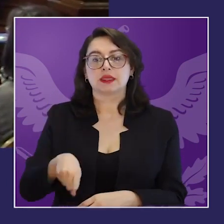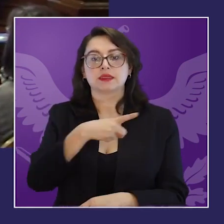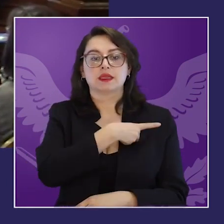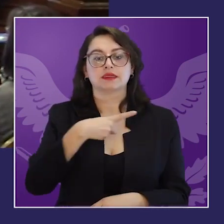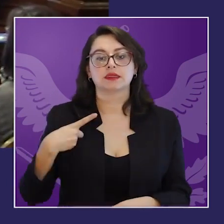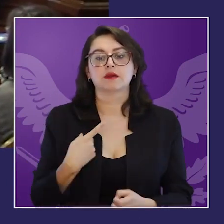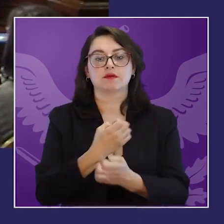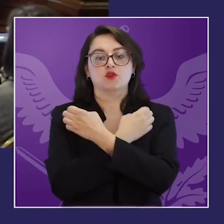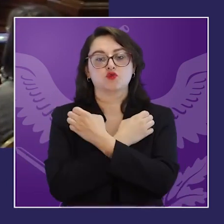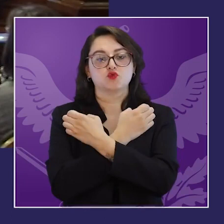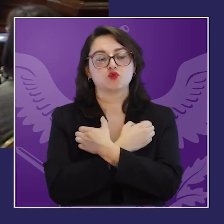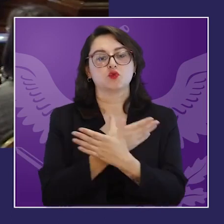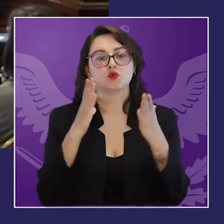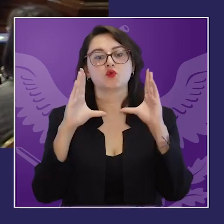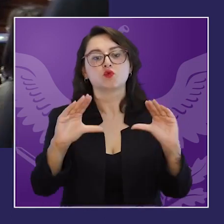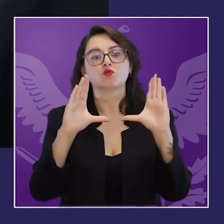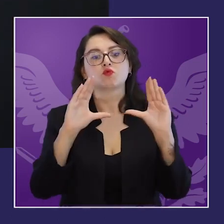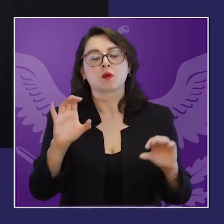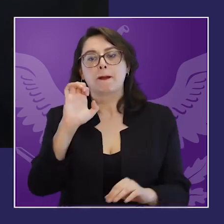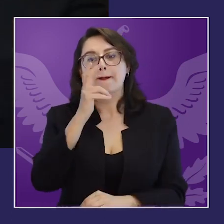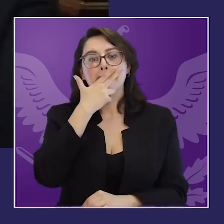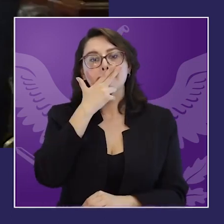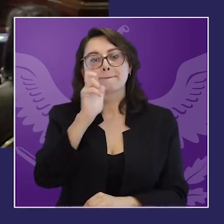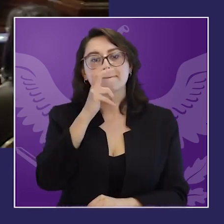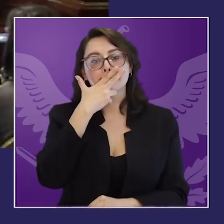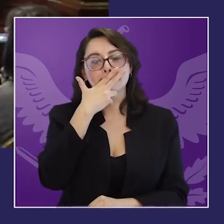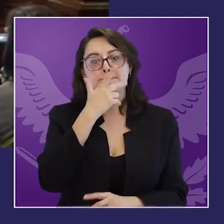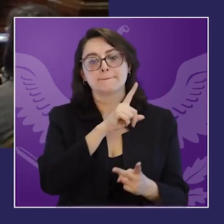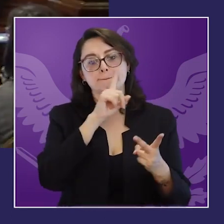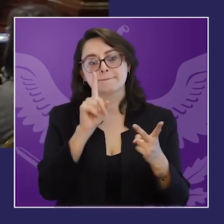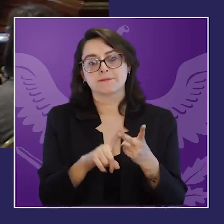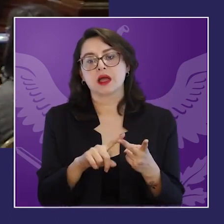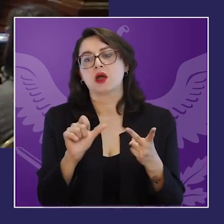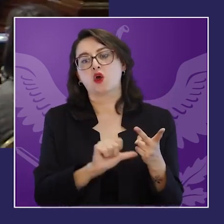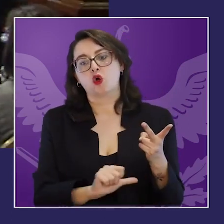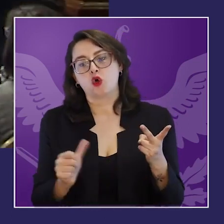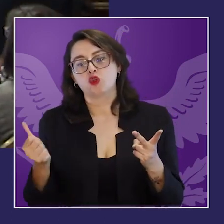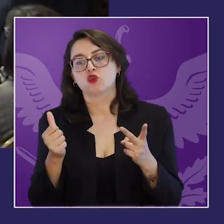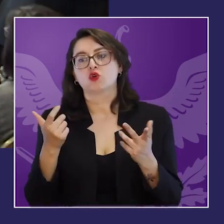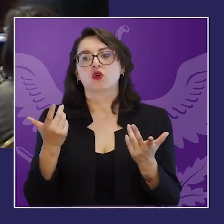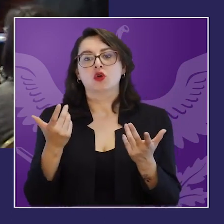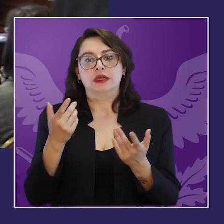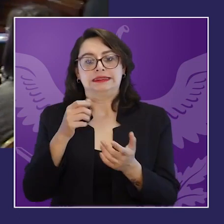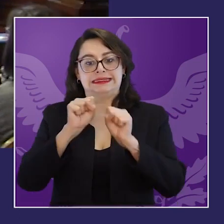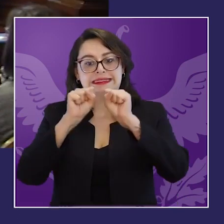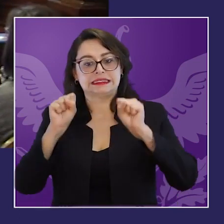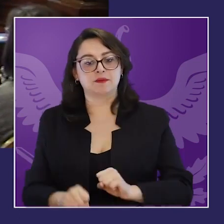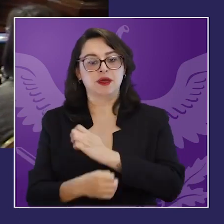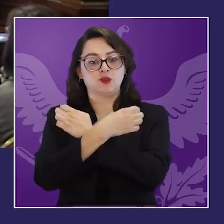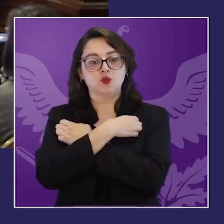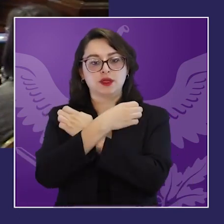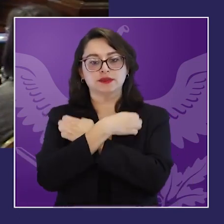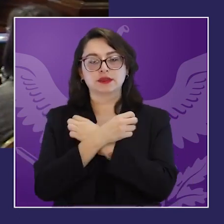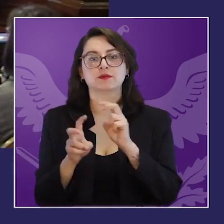la Corte ordenó realizar un programa de educación destinado a la población en general en el estado de Chihuahua. En Velázquez País ordenó incorporar